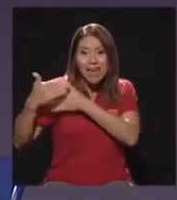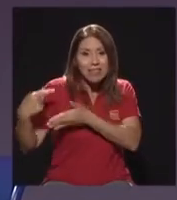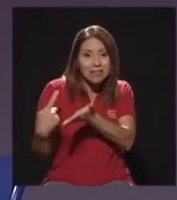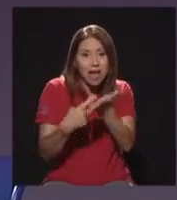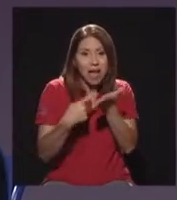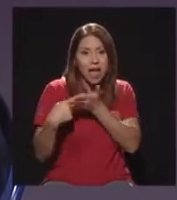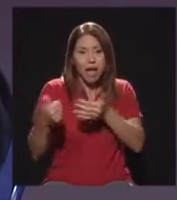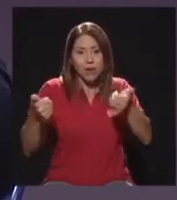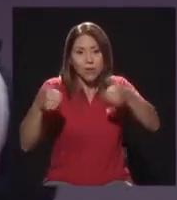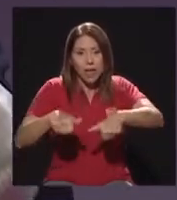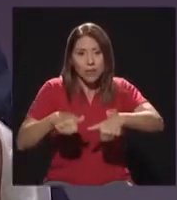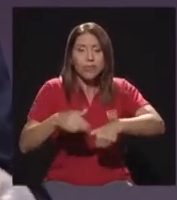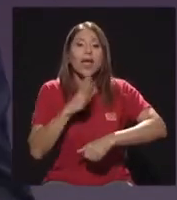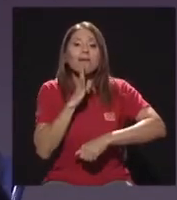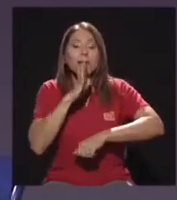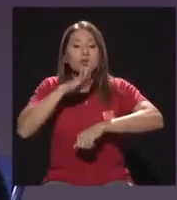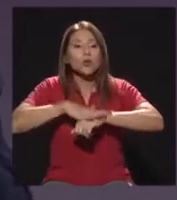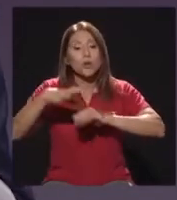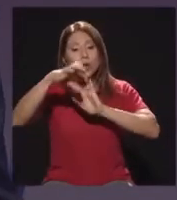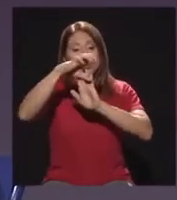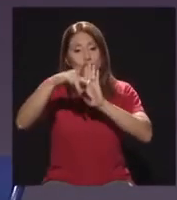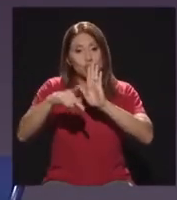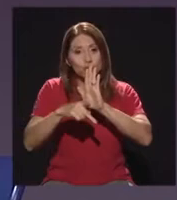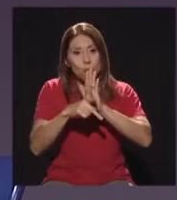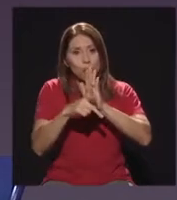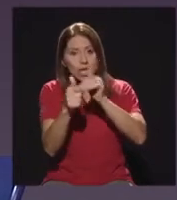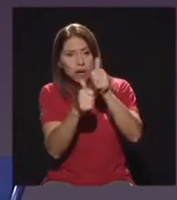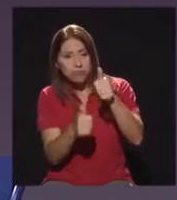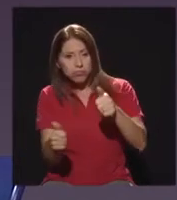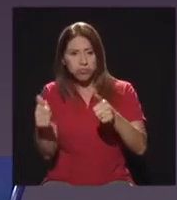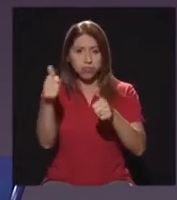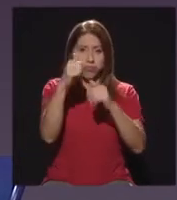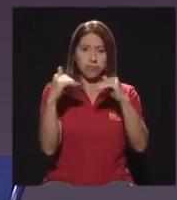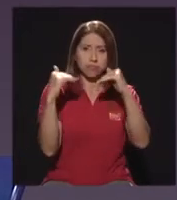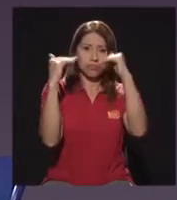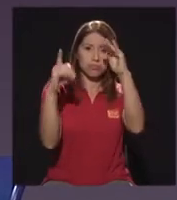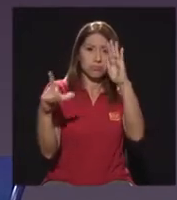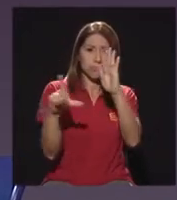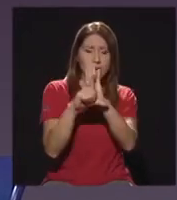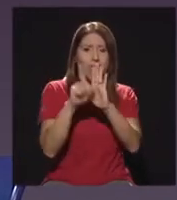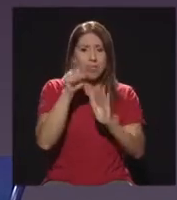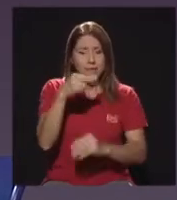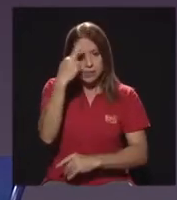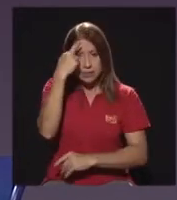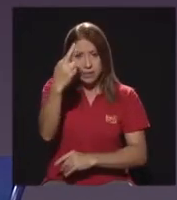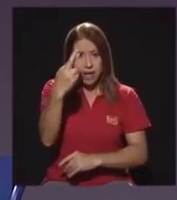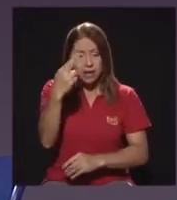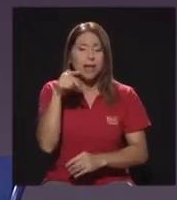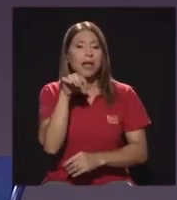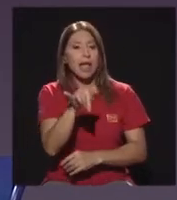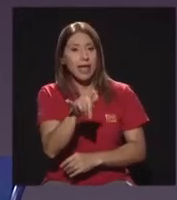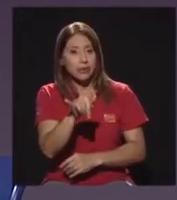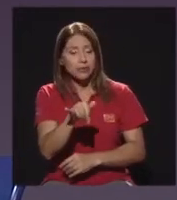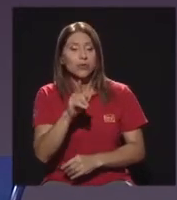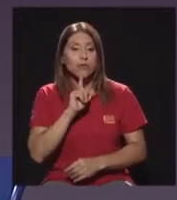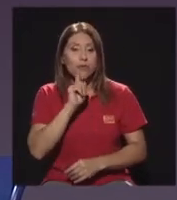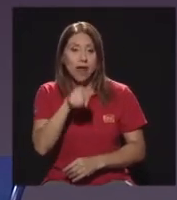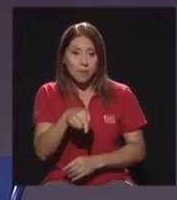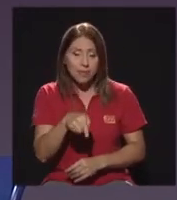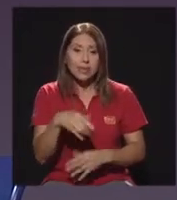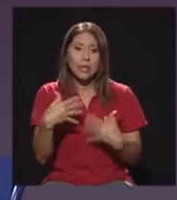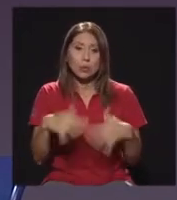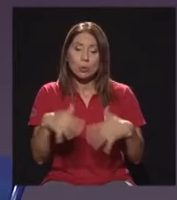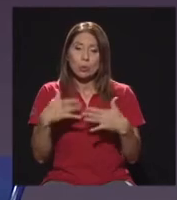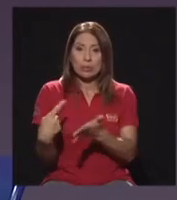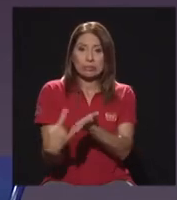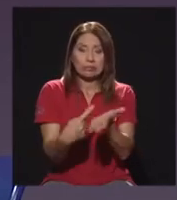constitución como una norma suprema que hay que respetar y demás y eso realmente nos deja pues una discusión muy